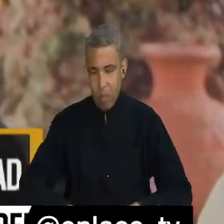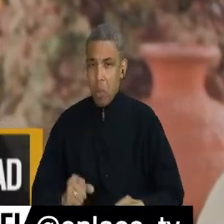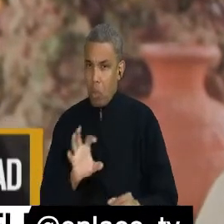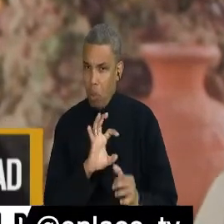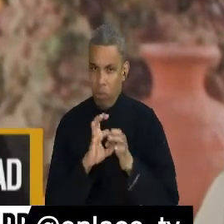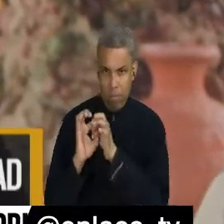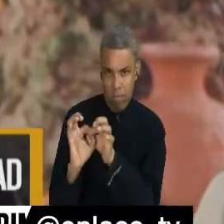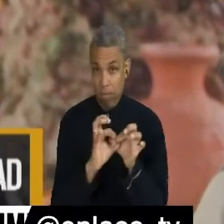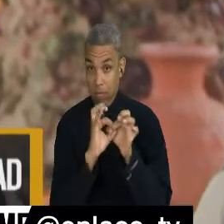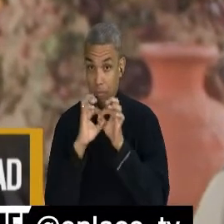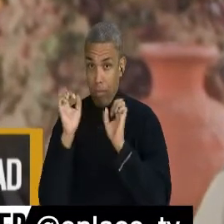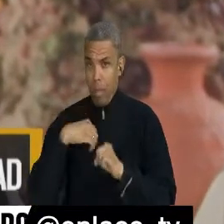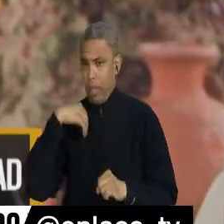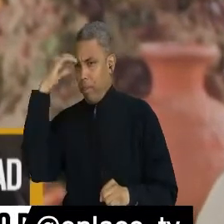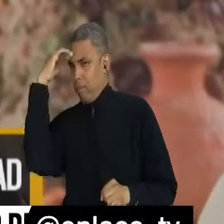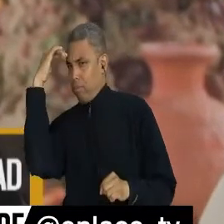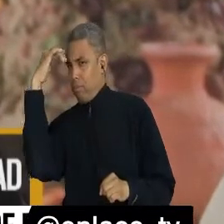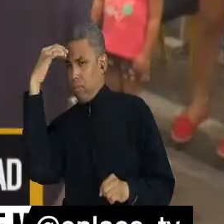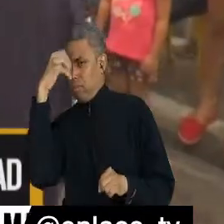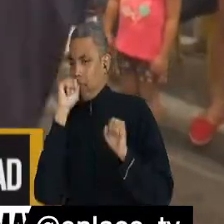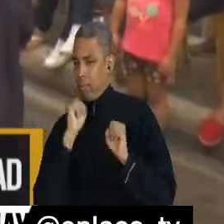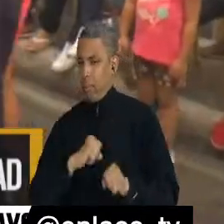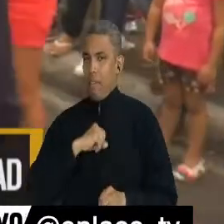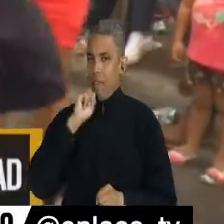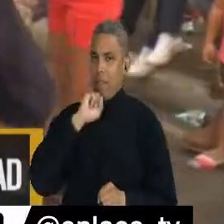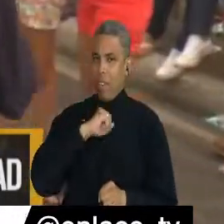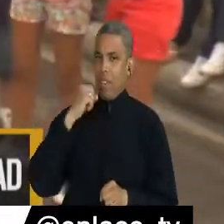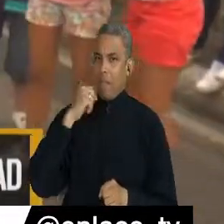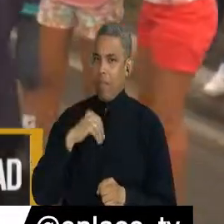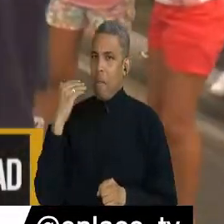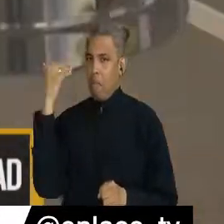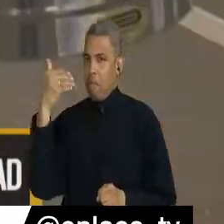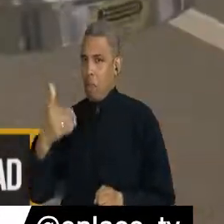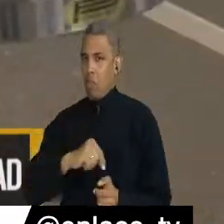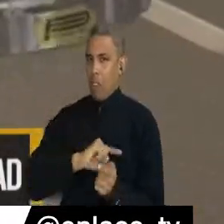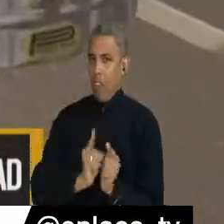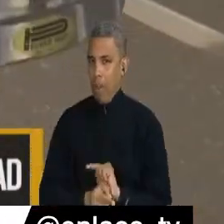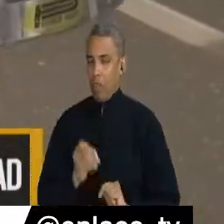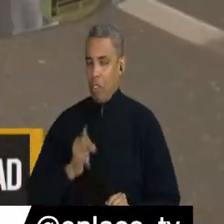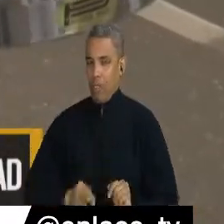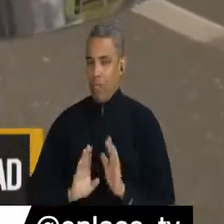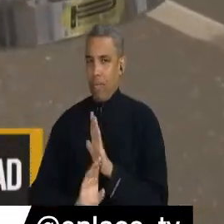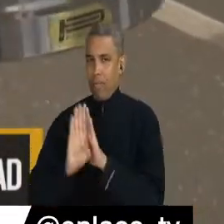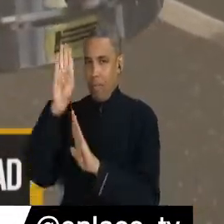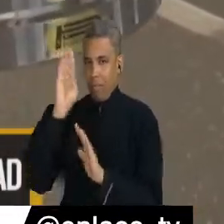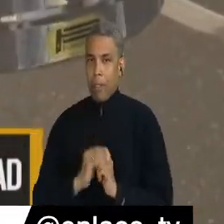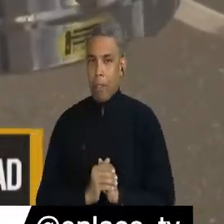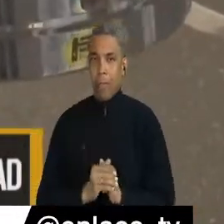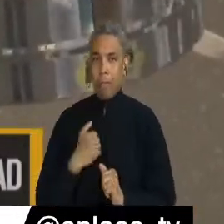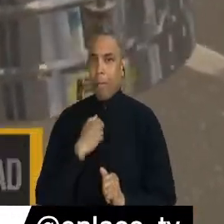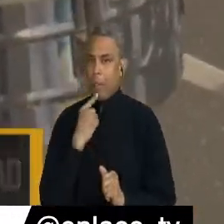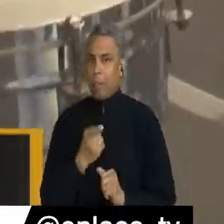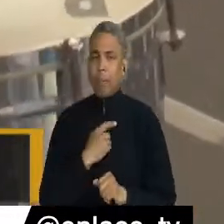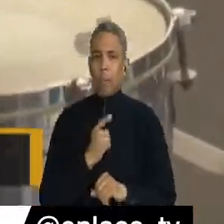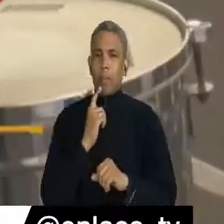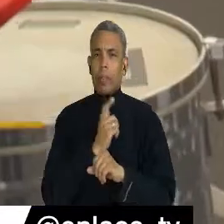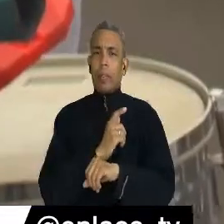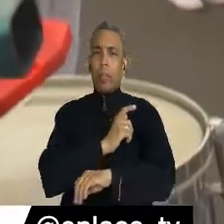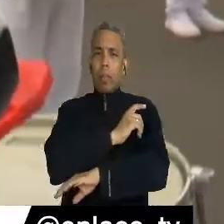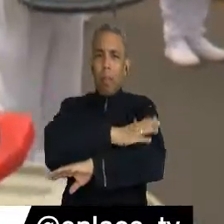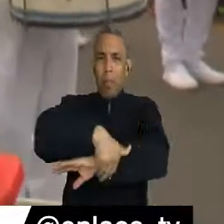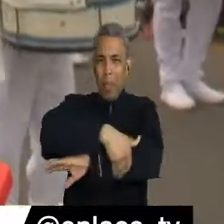norte, pensando siempre en nuestra ciudad. La programación continuará la tarde de este miércoles 26 de abril en la Avenida del Ferrocarril con